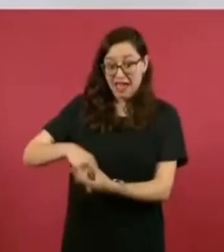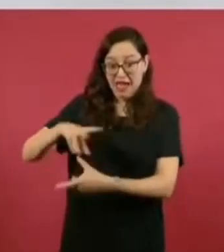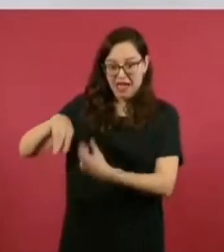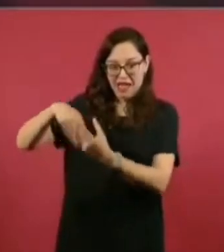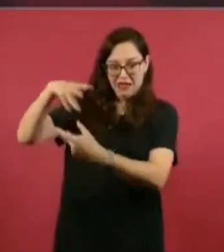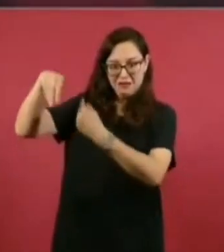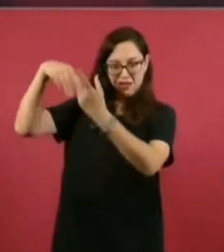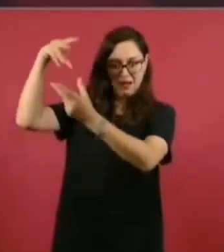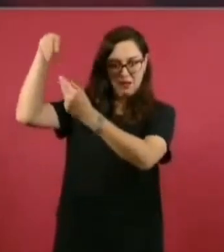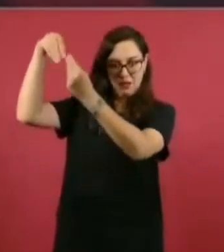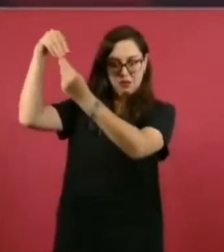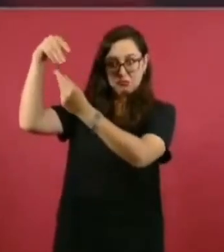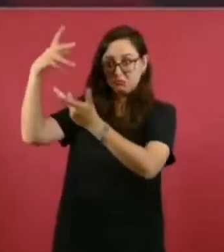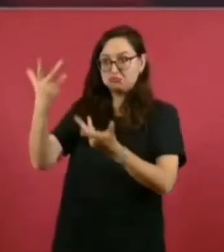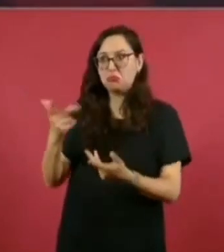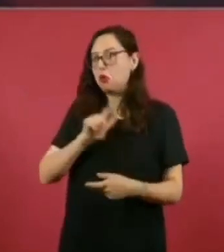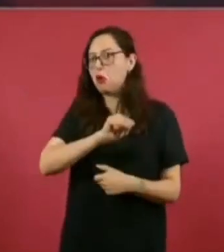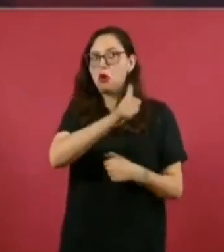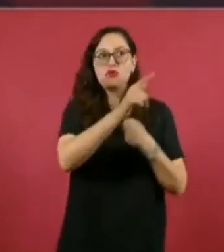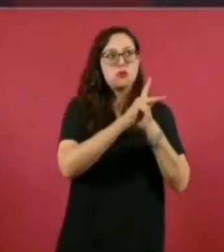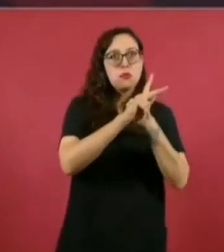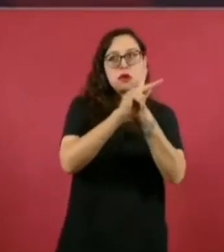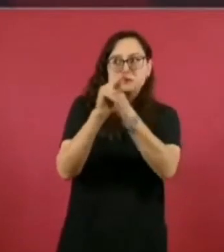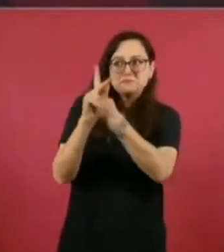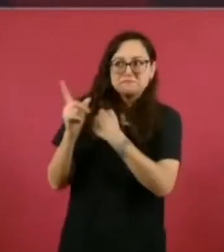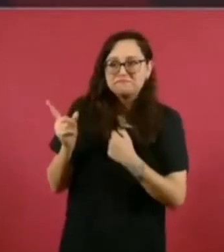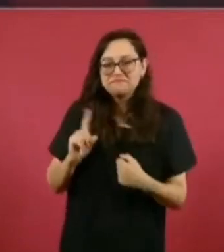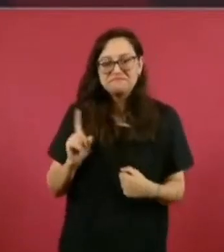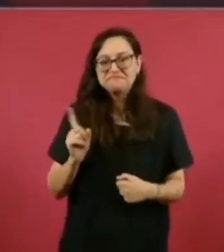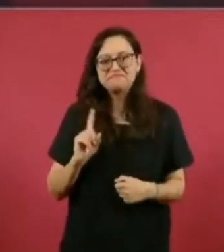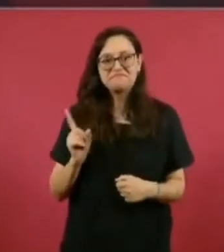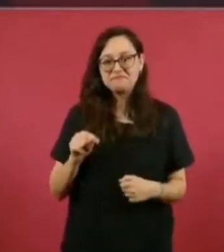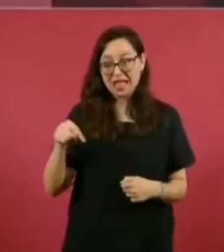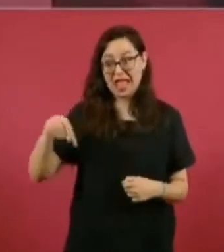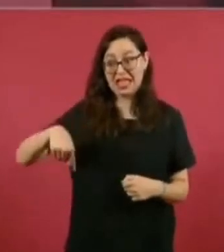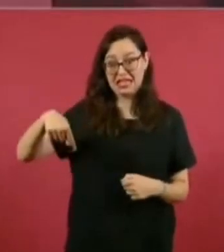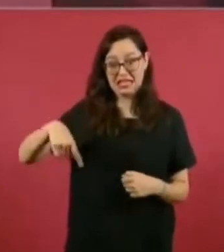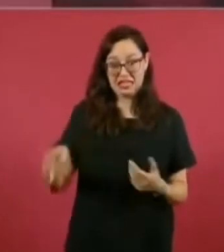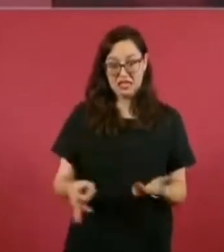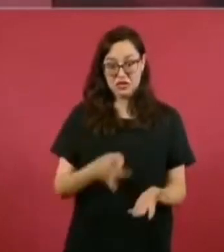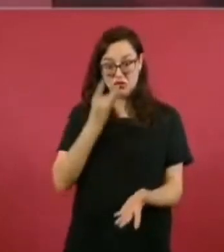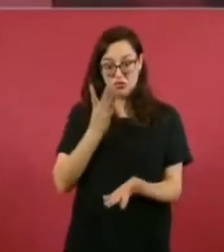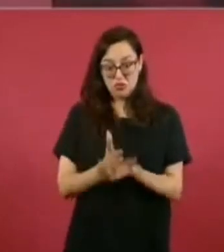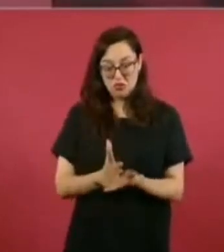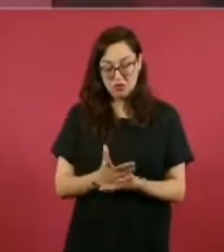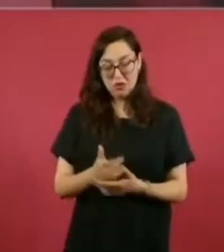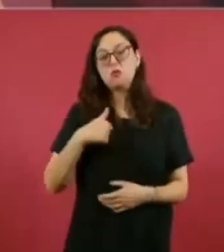aplica en otros países, no es presumir, pero